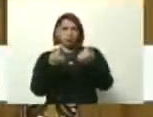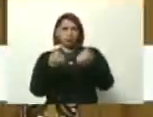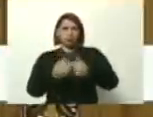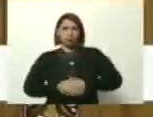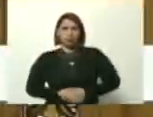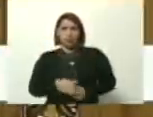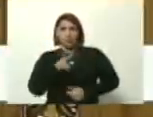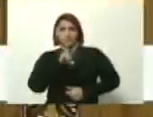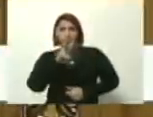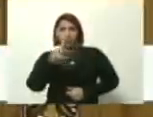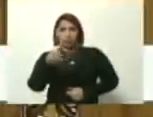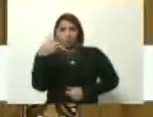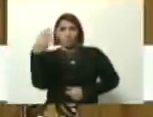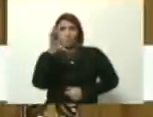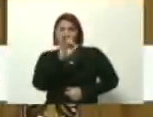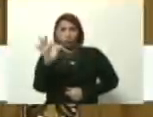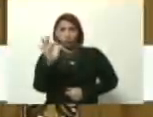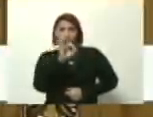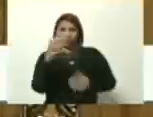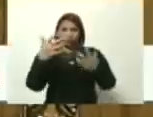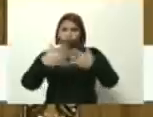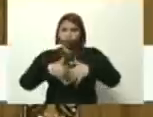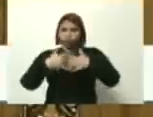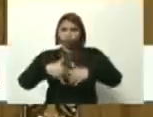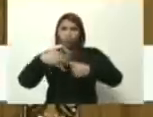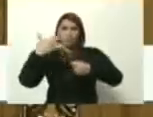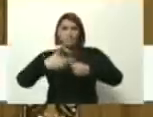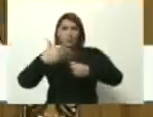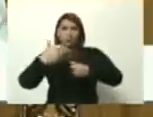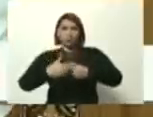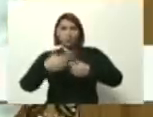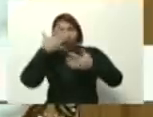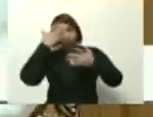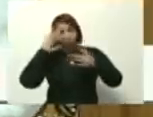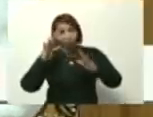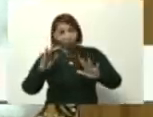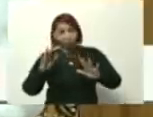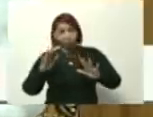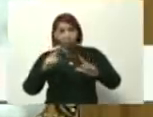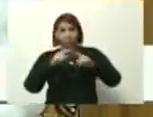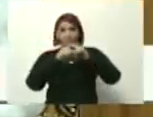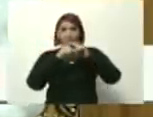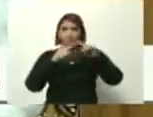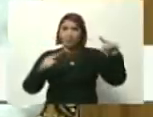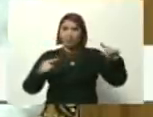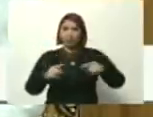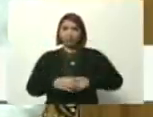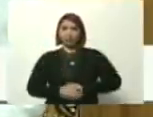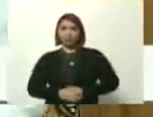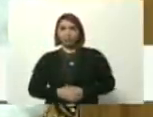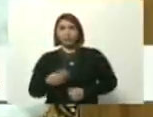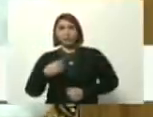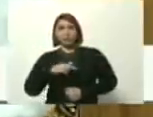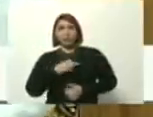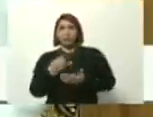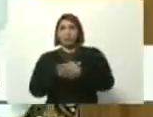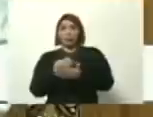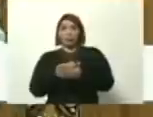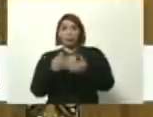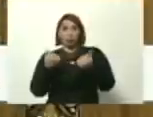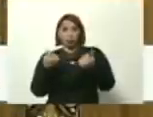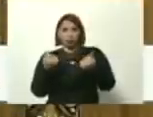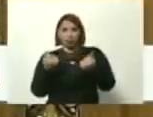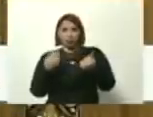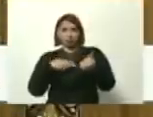un 21% a la industria petrolera. Prácticamente la mitad de nuestra economía y nuestras